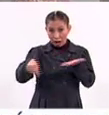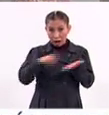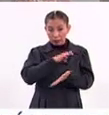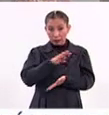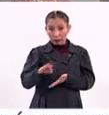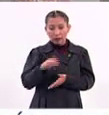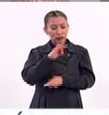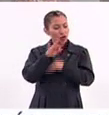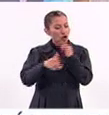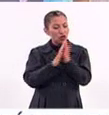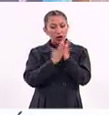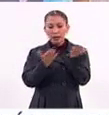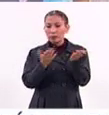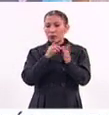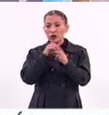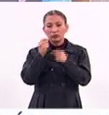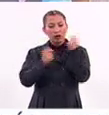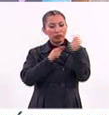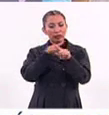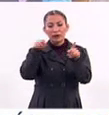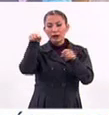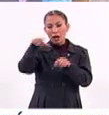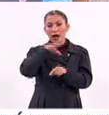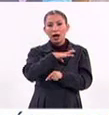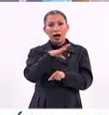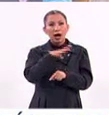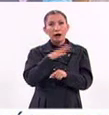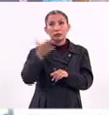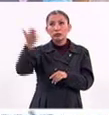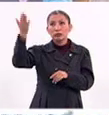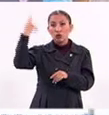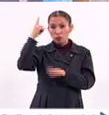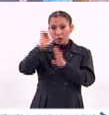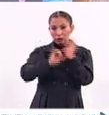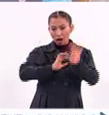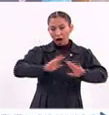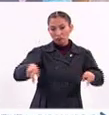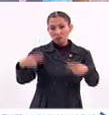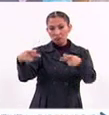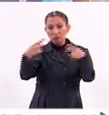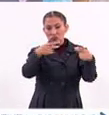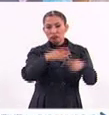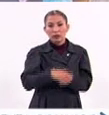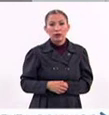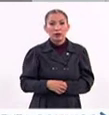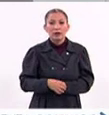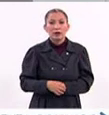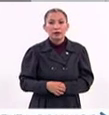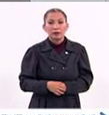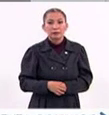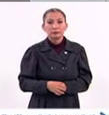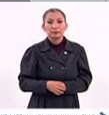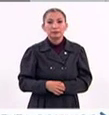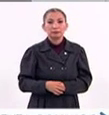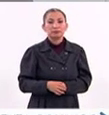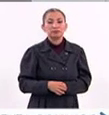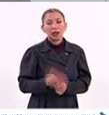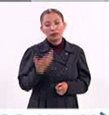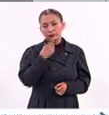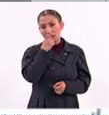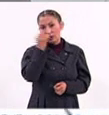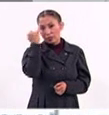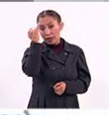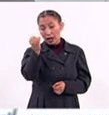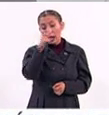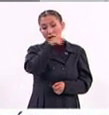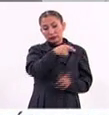conseguir en todas las librerías. Está saliendo desde hace un mes. Y pues te digo, la